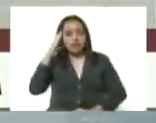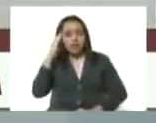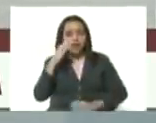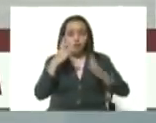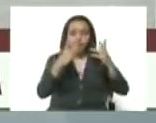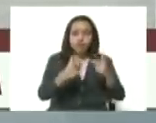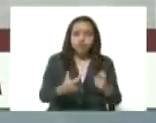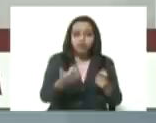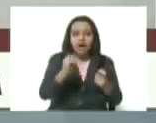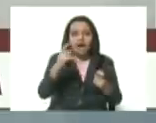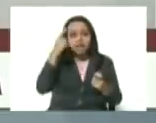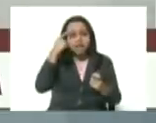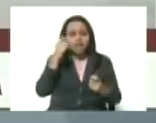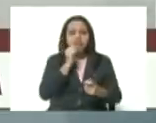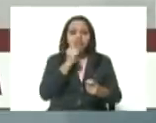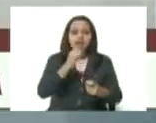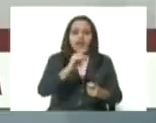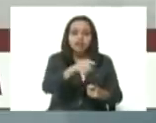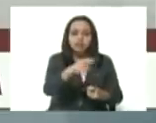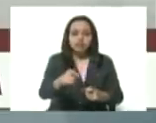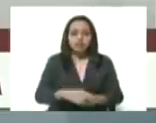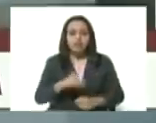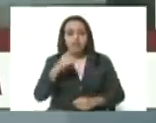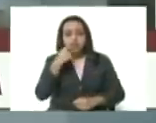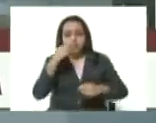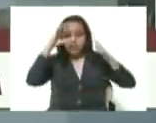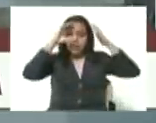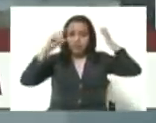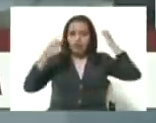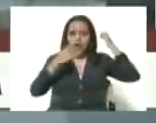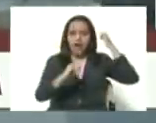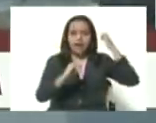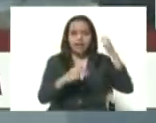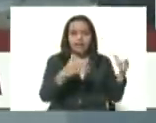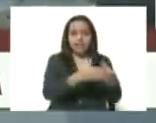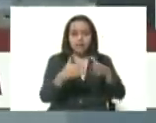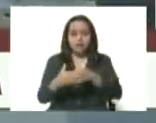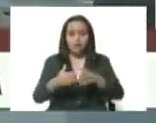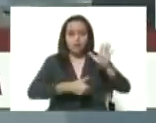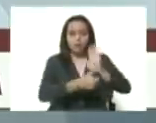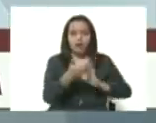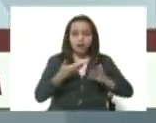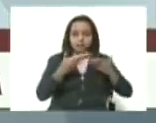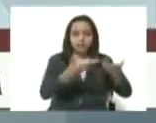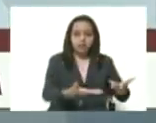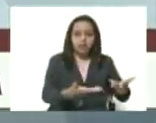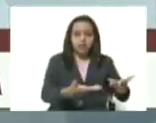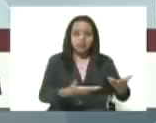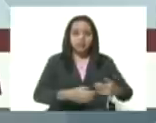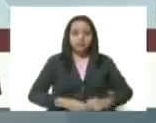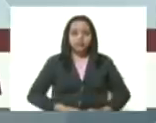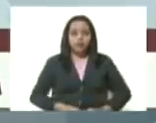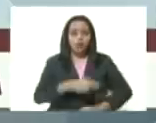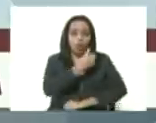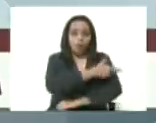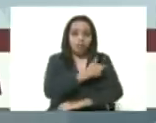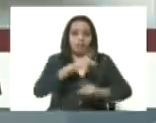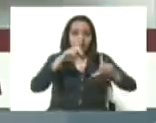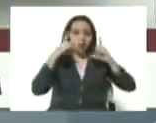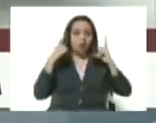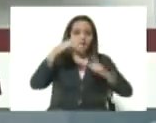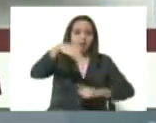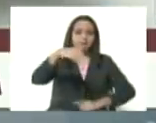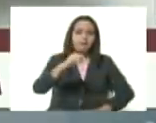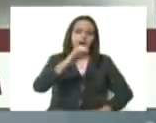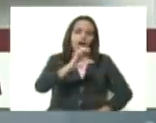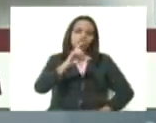embajador que nos están donando equipos para potenciar dos hospitales, uno acá en Macuto, el materno infantil de Macuto, con una cantidad de